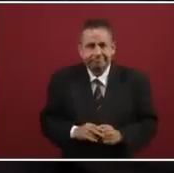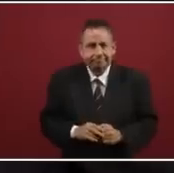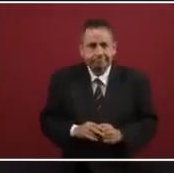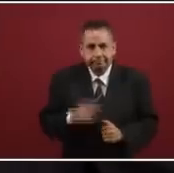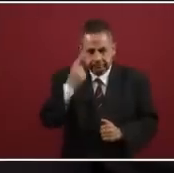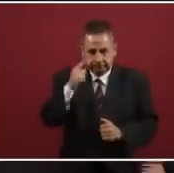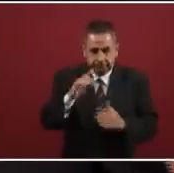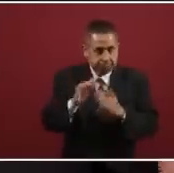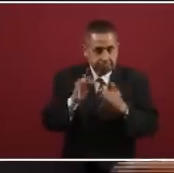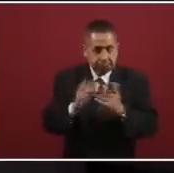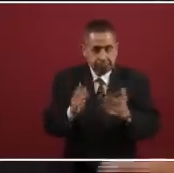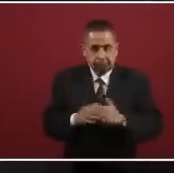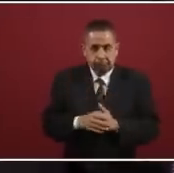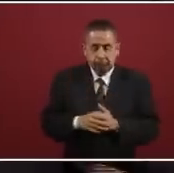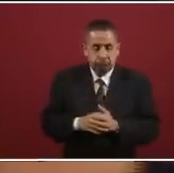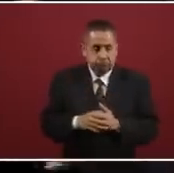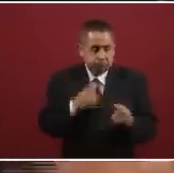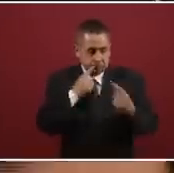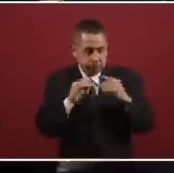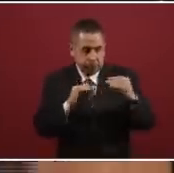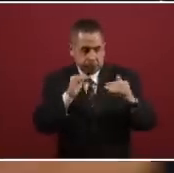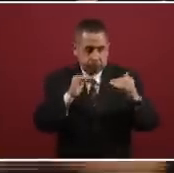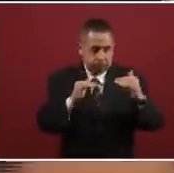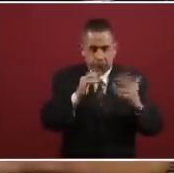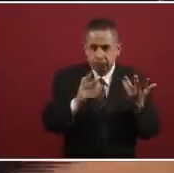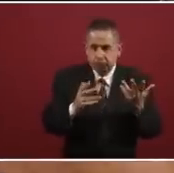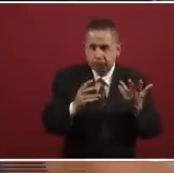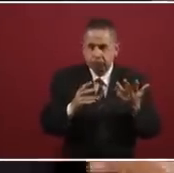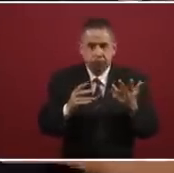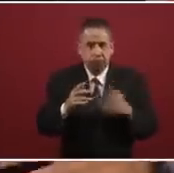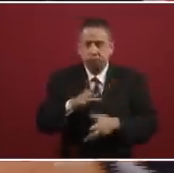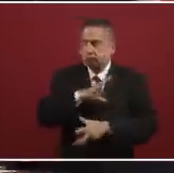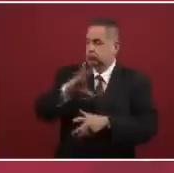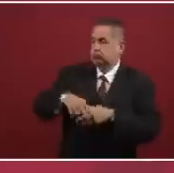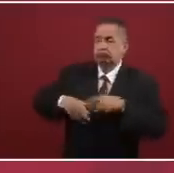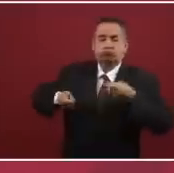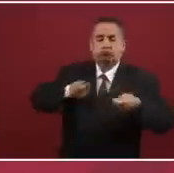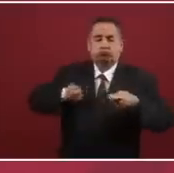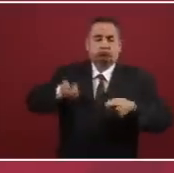para que haya contrapesos y nadie se sienta absoluto.